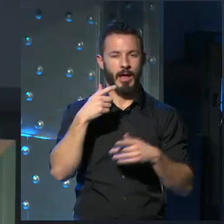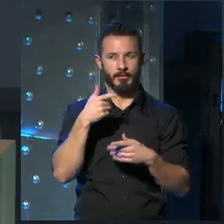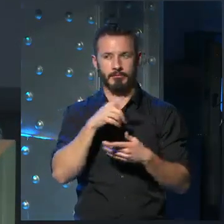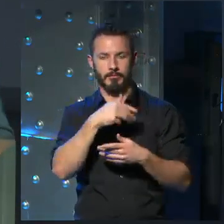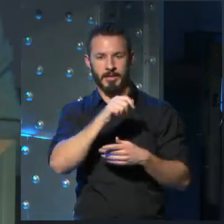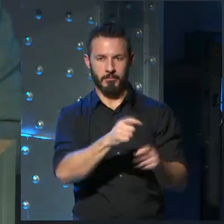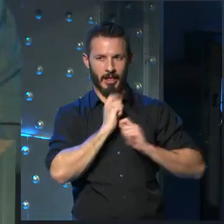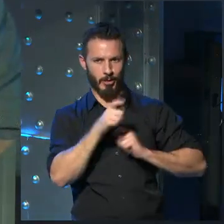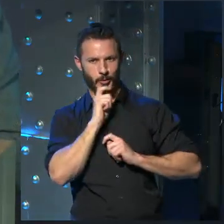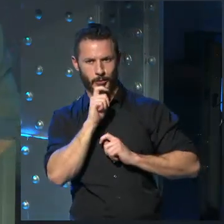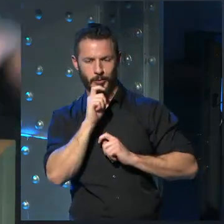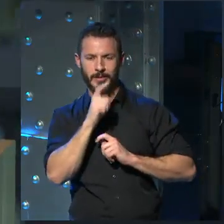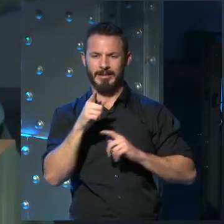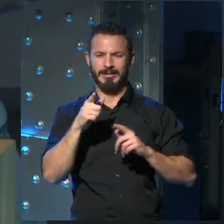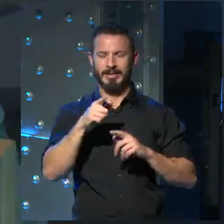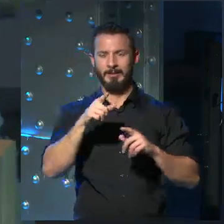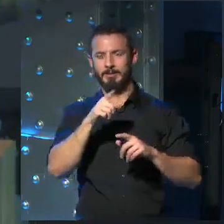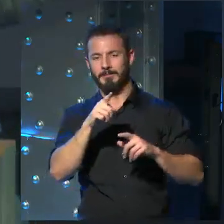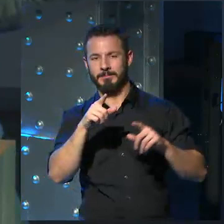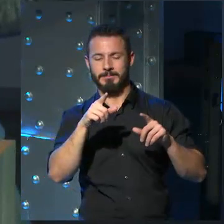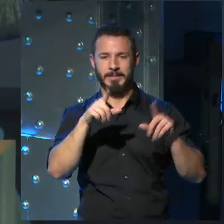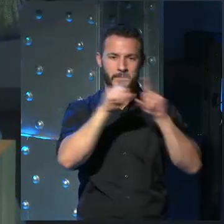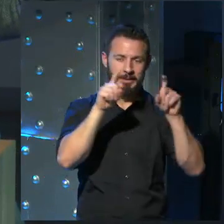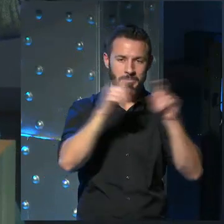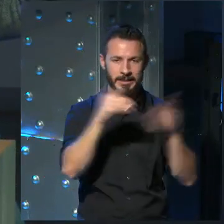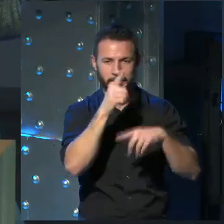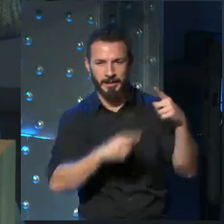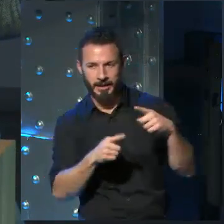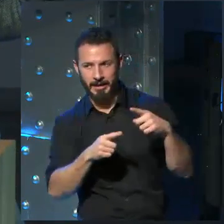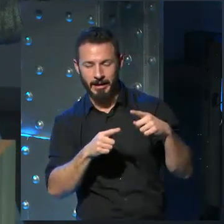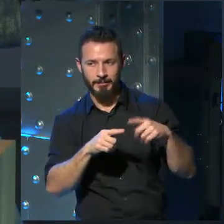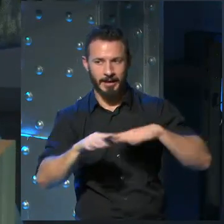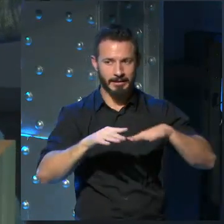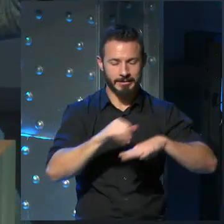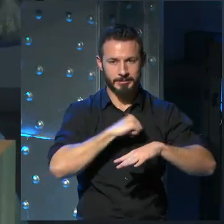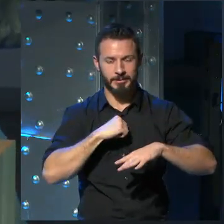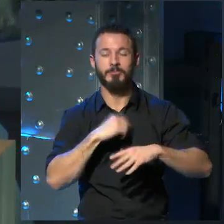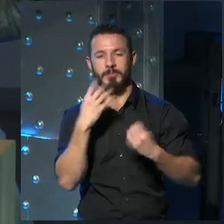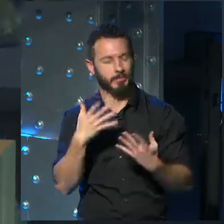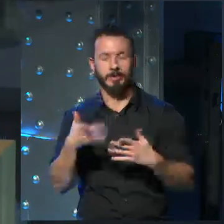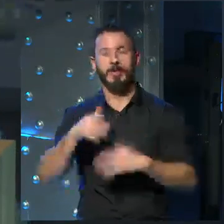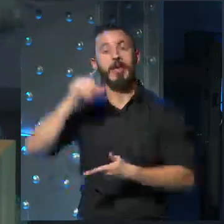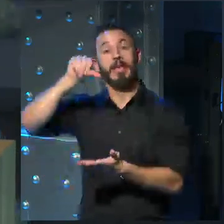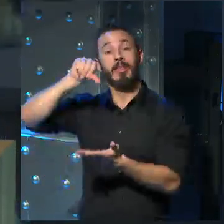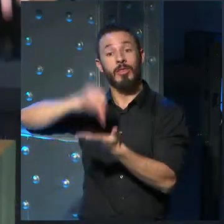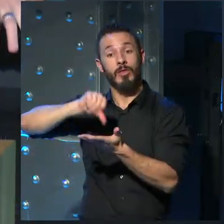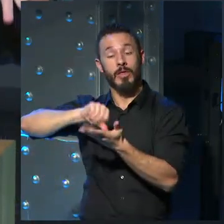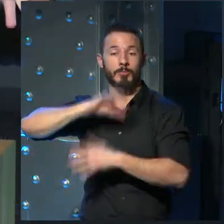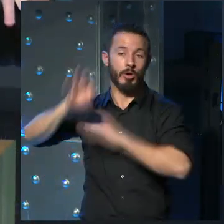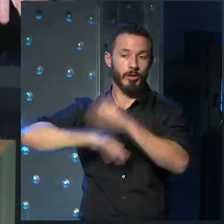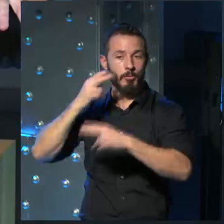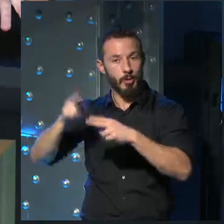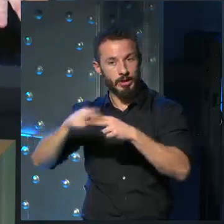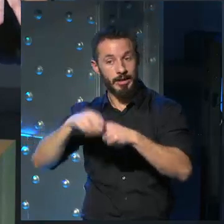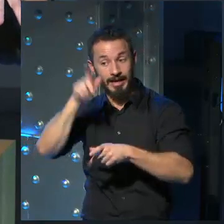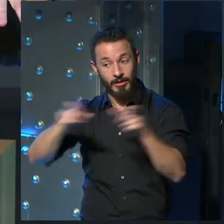actividad privada. Entre la ciudad como unidad, organización política y el